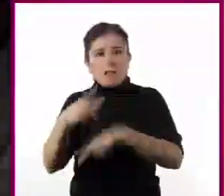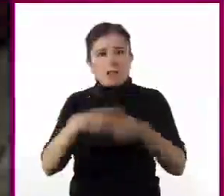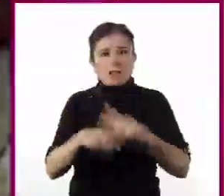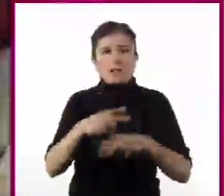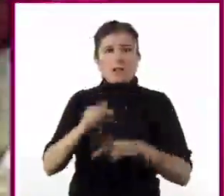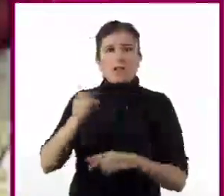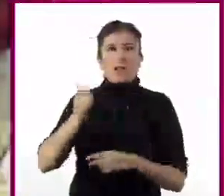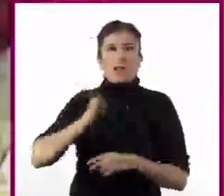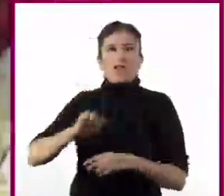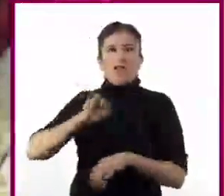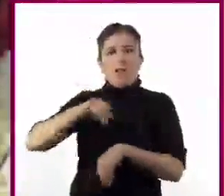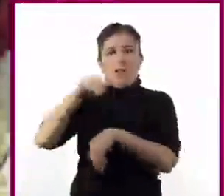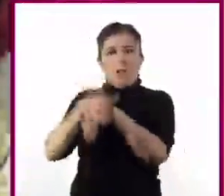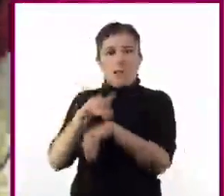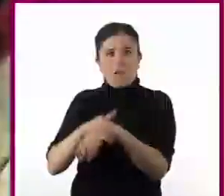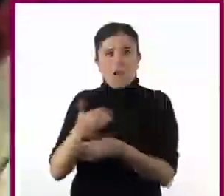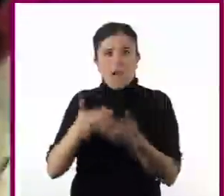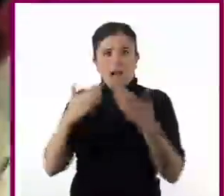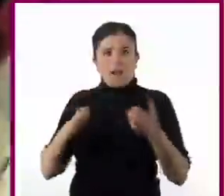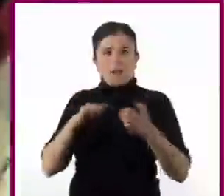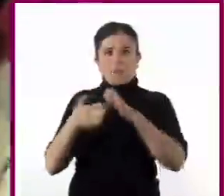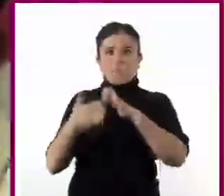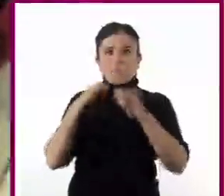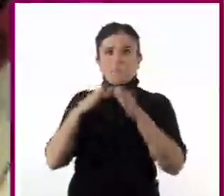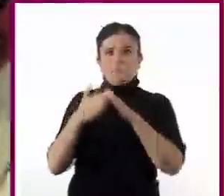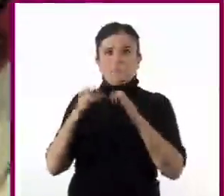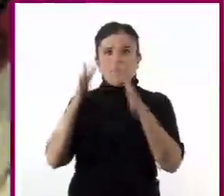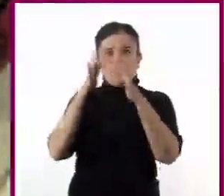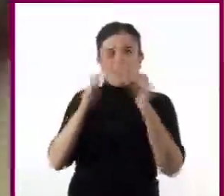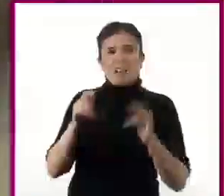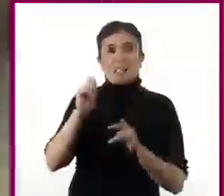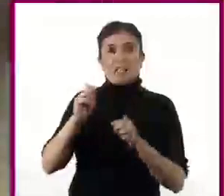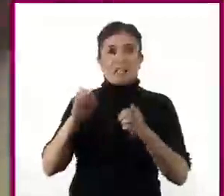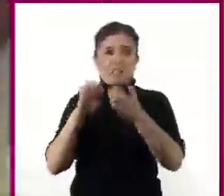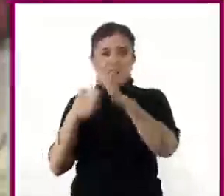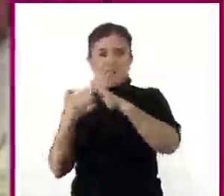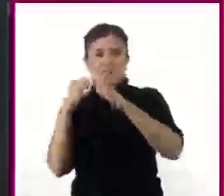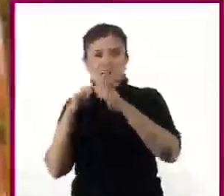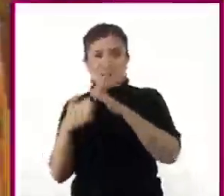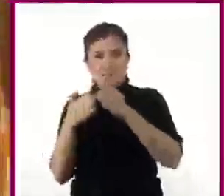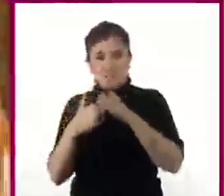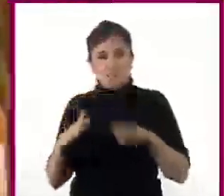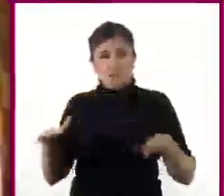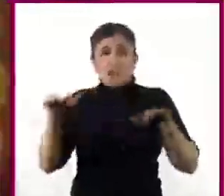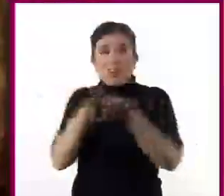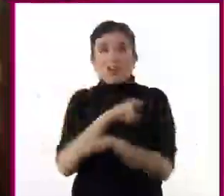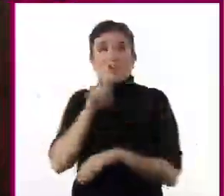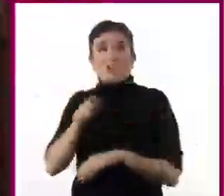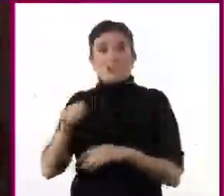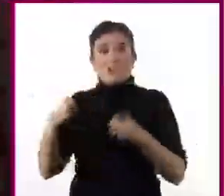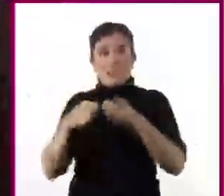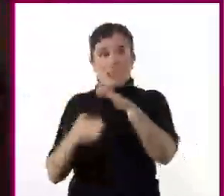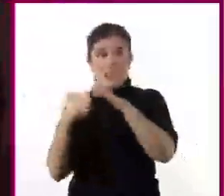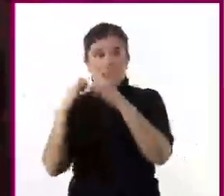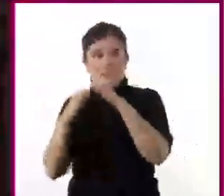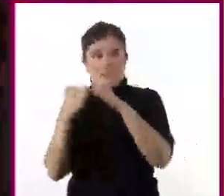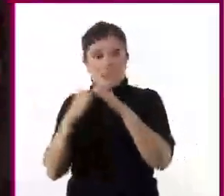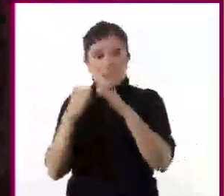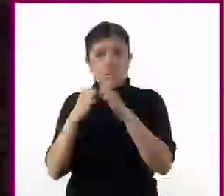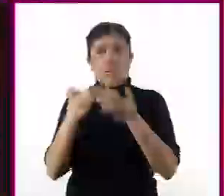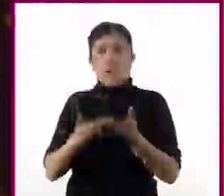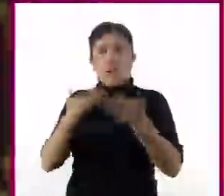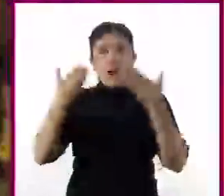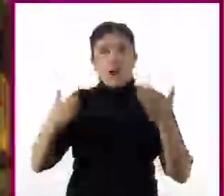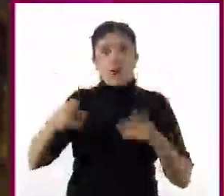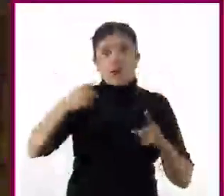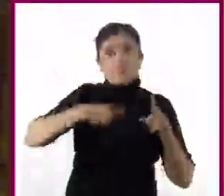el antiguo amigo ahora se había vuelto enemigo, Francia se había vuelto el enemigo, en cambio el antiguo enemigo, Inglaterra, ahora